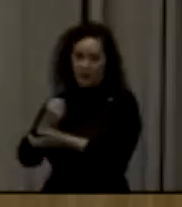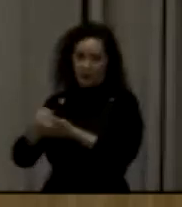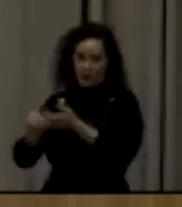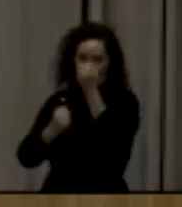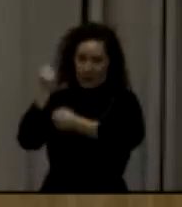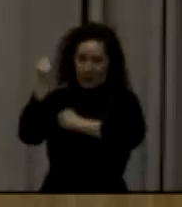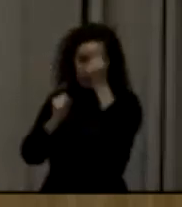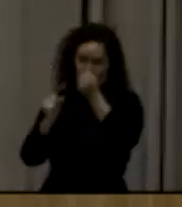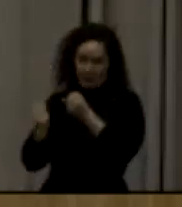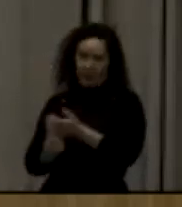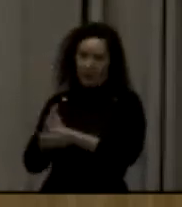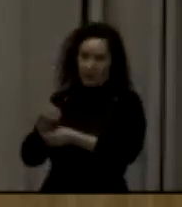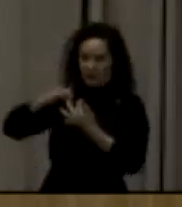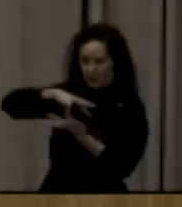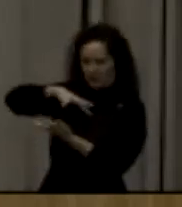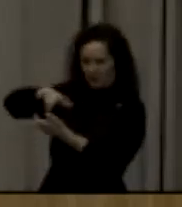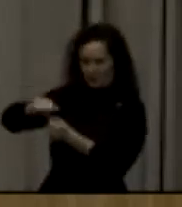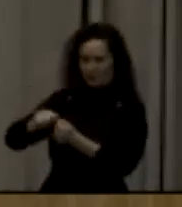no